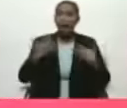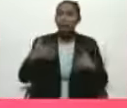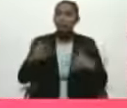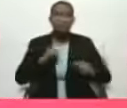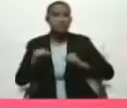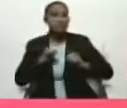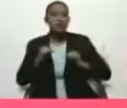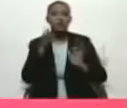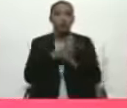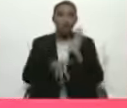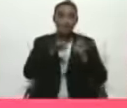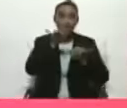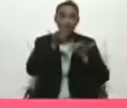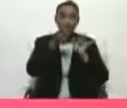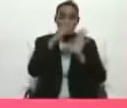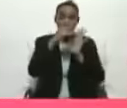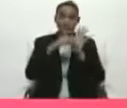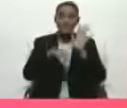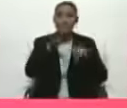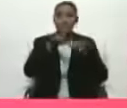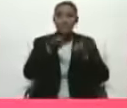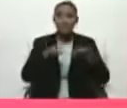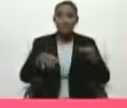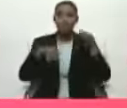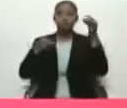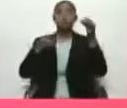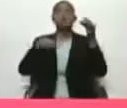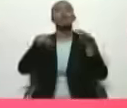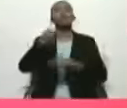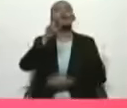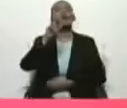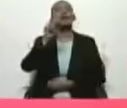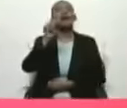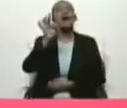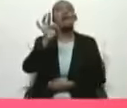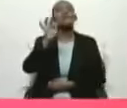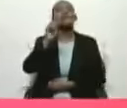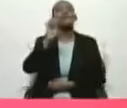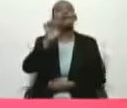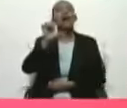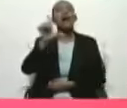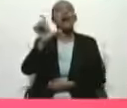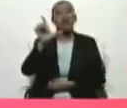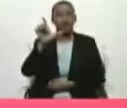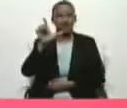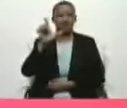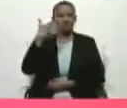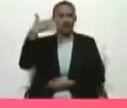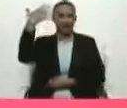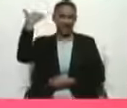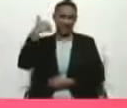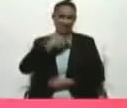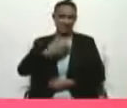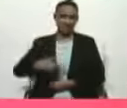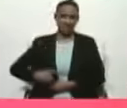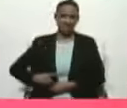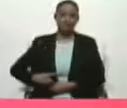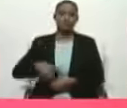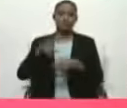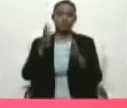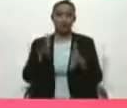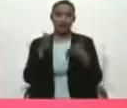hacer un boletín donde Rafael Caldera ganaba. Eso está, han intentado borrarlo, yo tengo uno guardado.